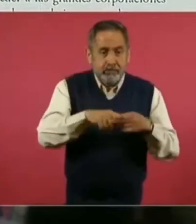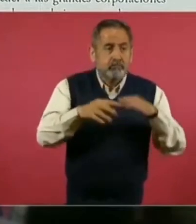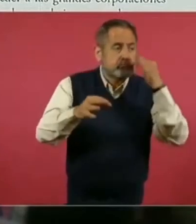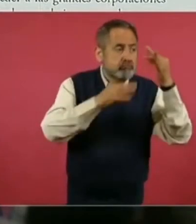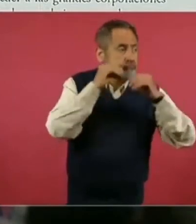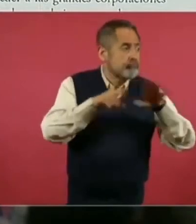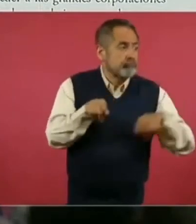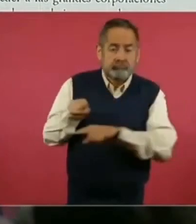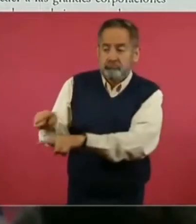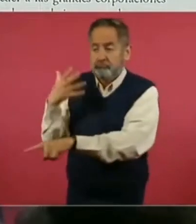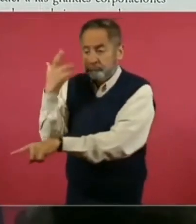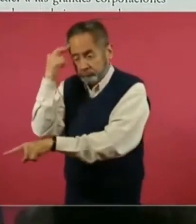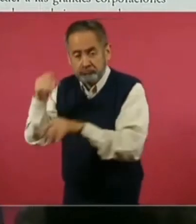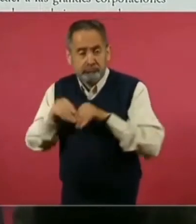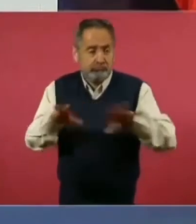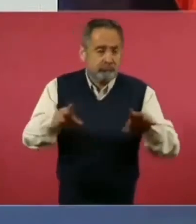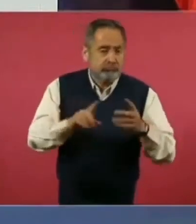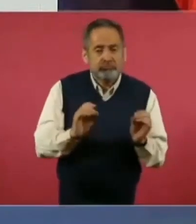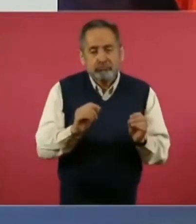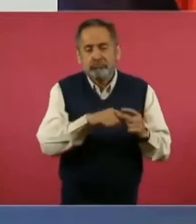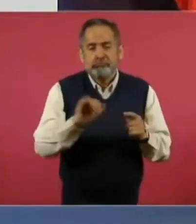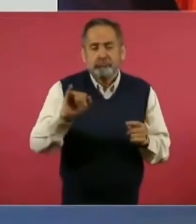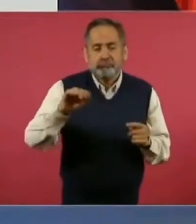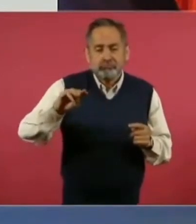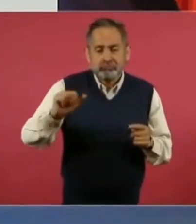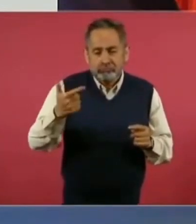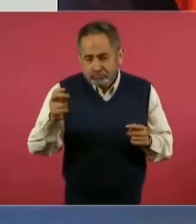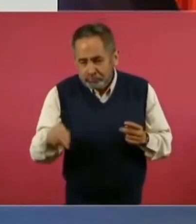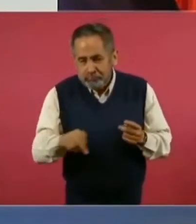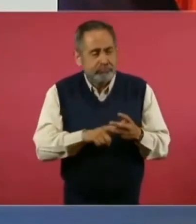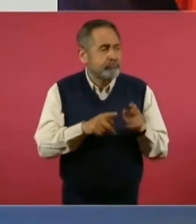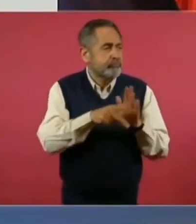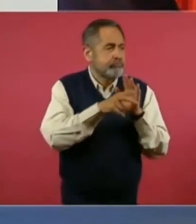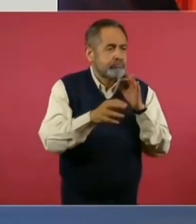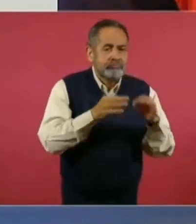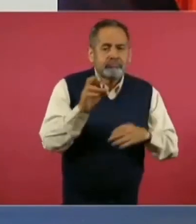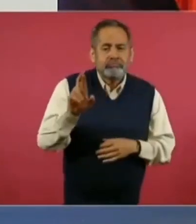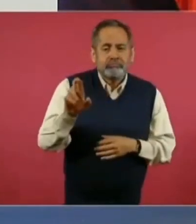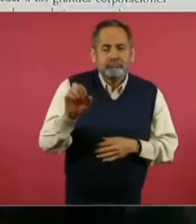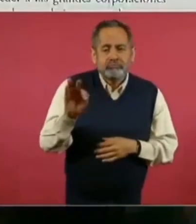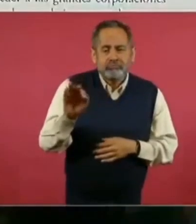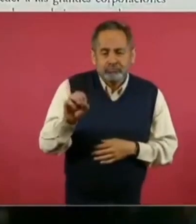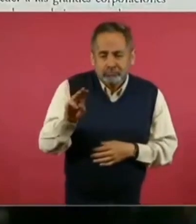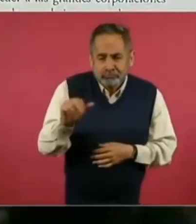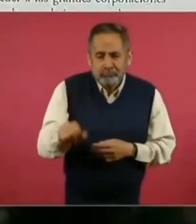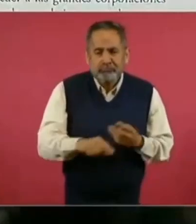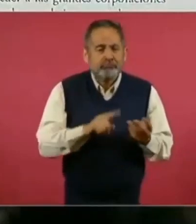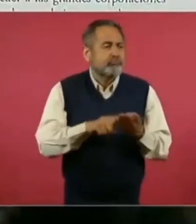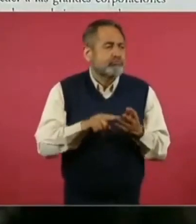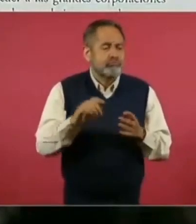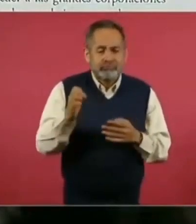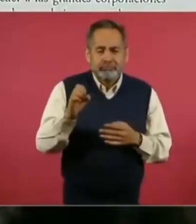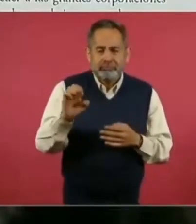o imagen el reforma